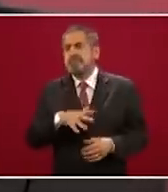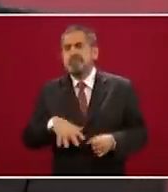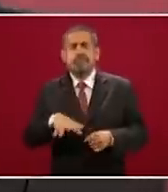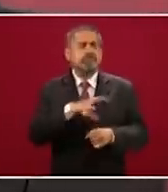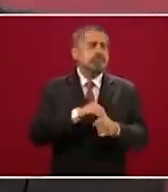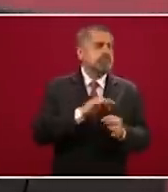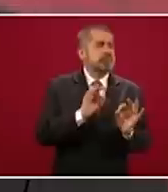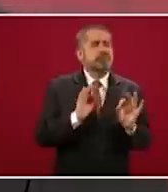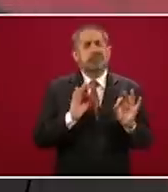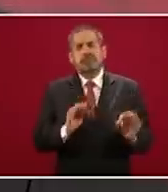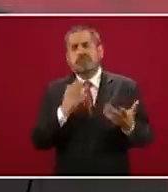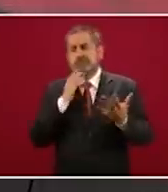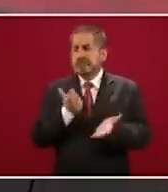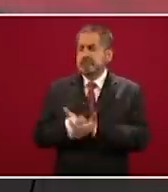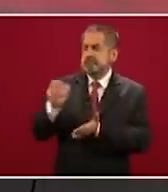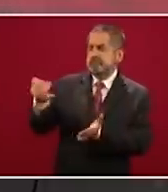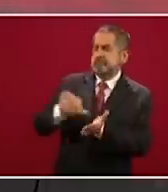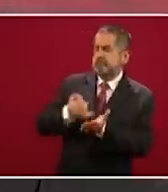fiscal